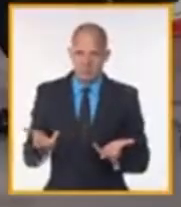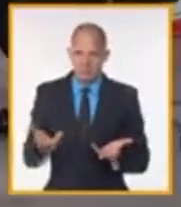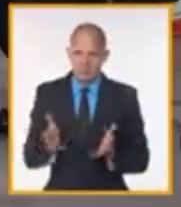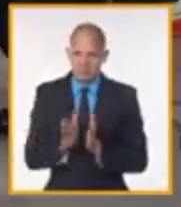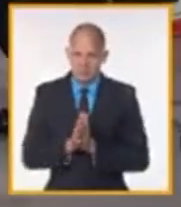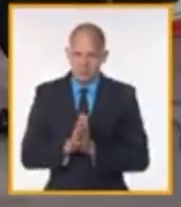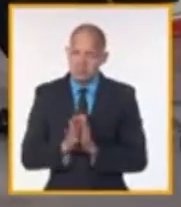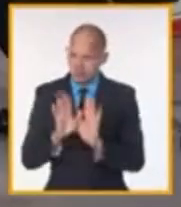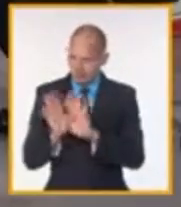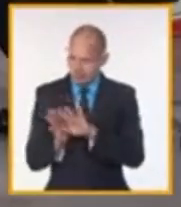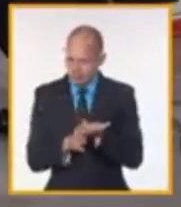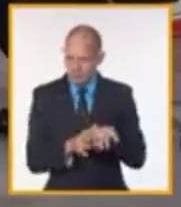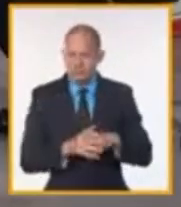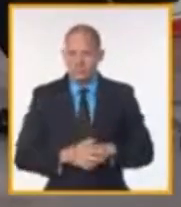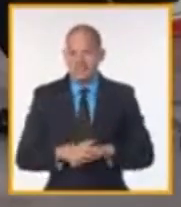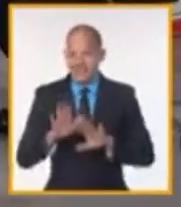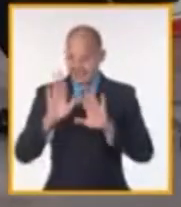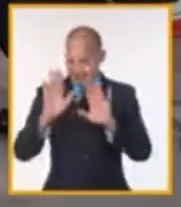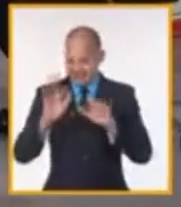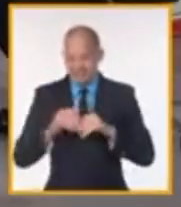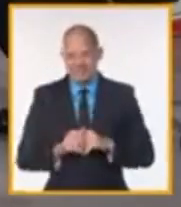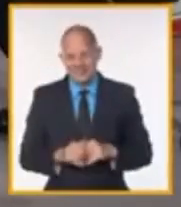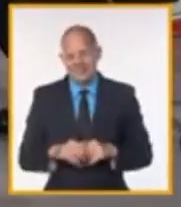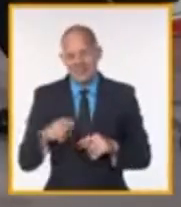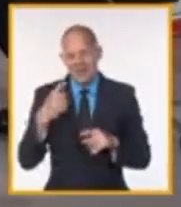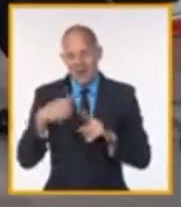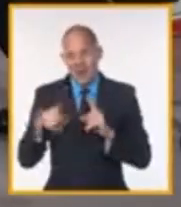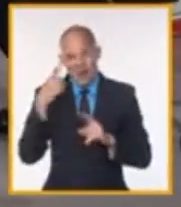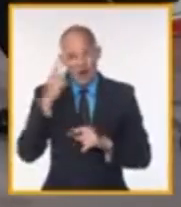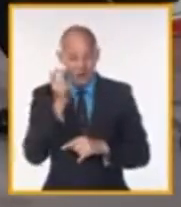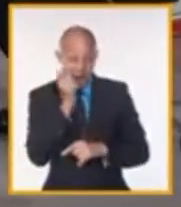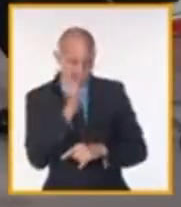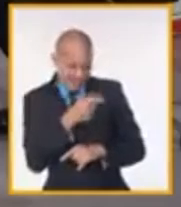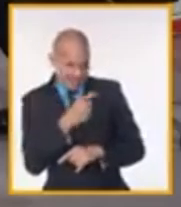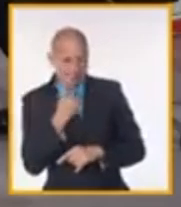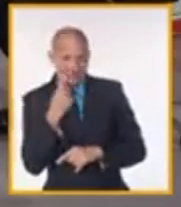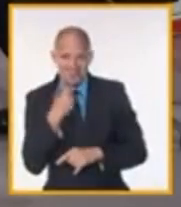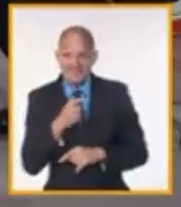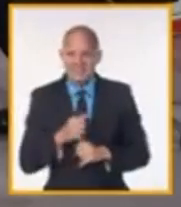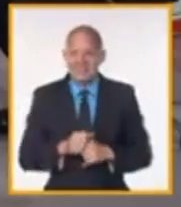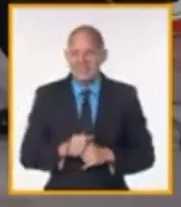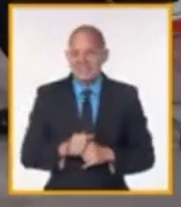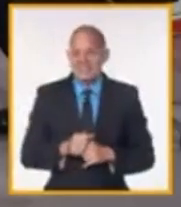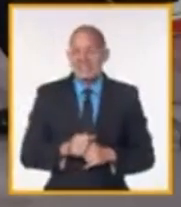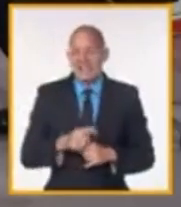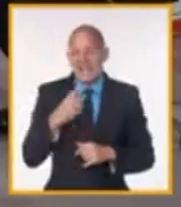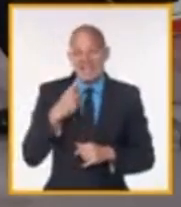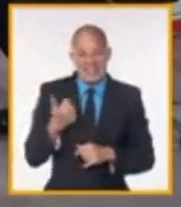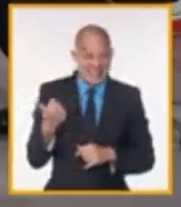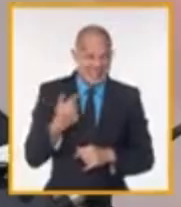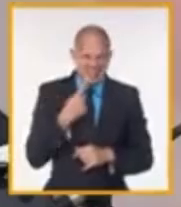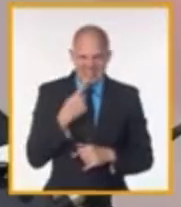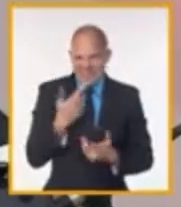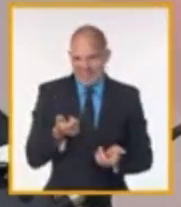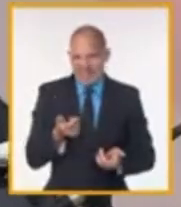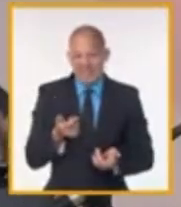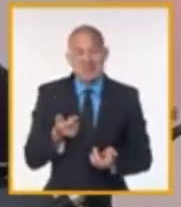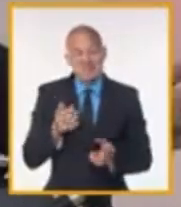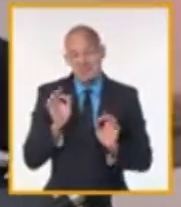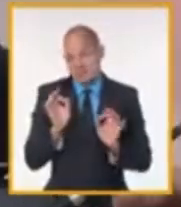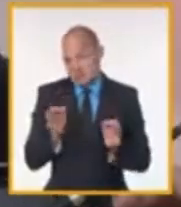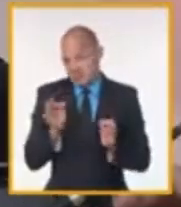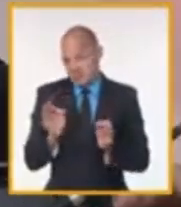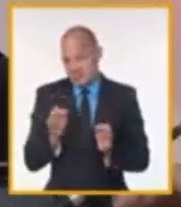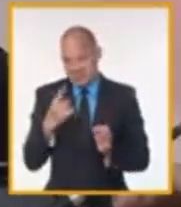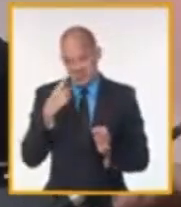quedó esa frase me va a servir de pie para para volver con Oscar dice Leonel que Estados Unidos no sabe qué hacer con netan yaho le pregunto y sabe